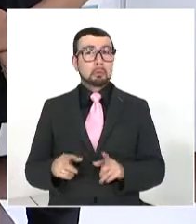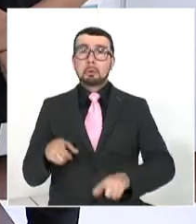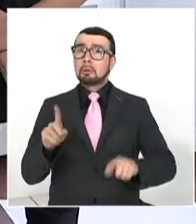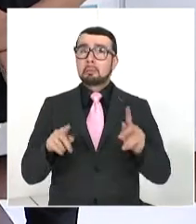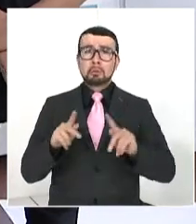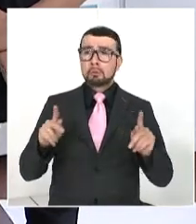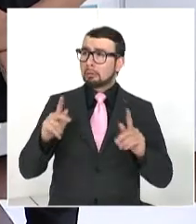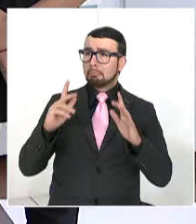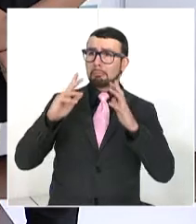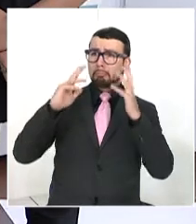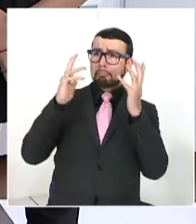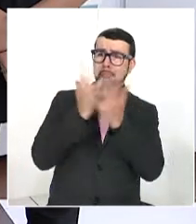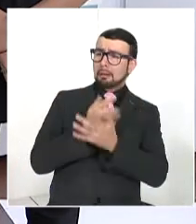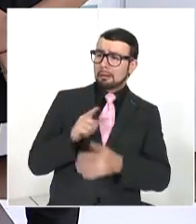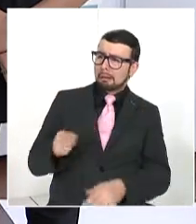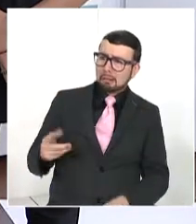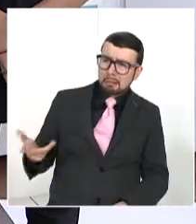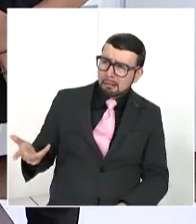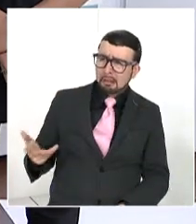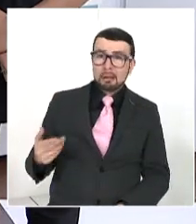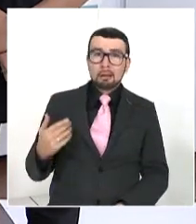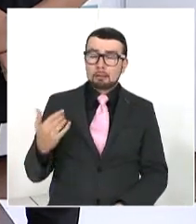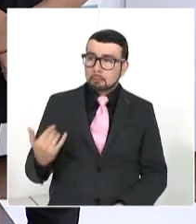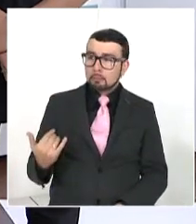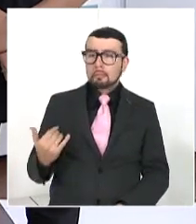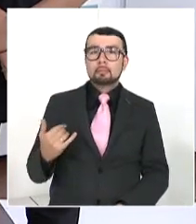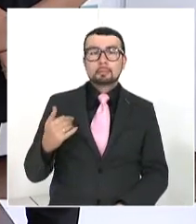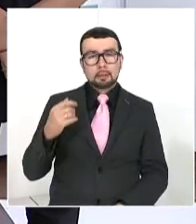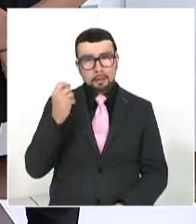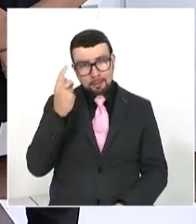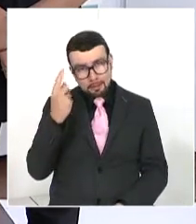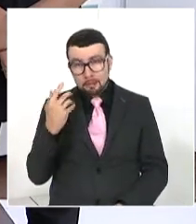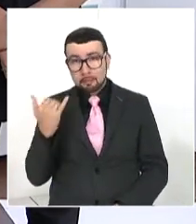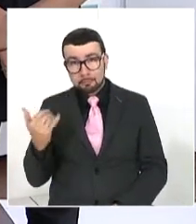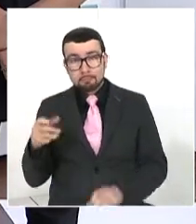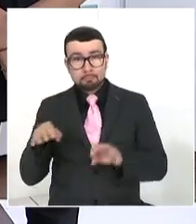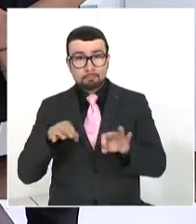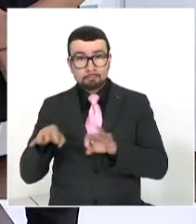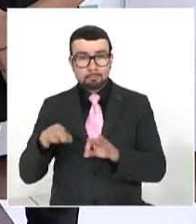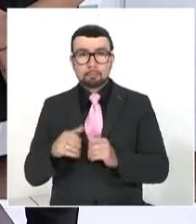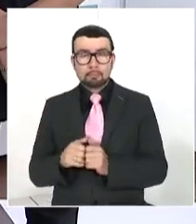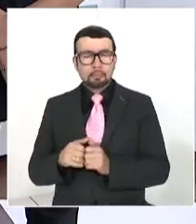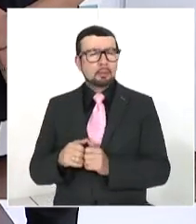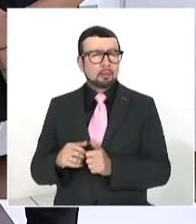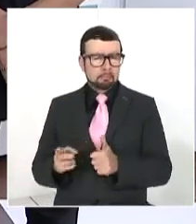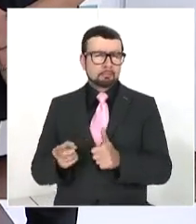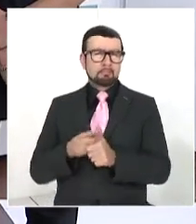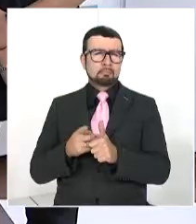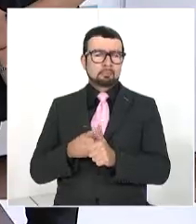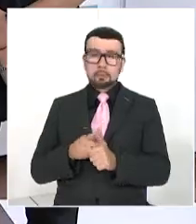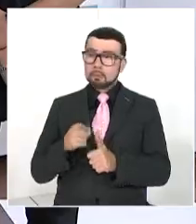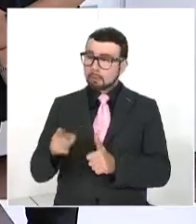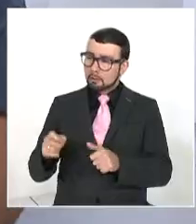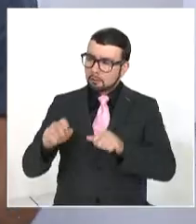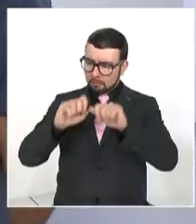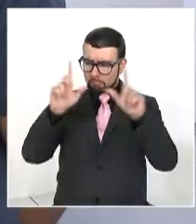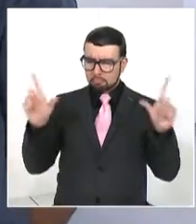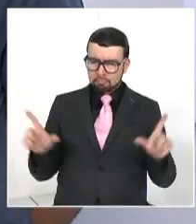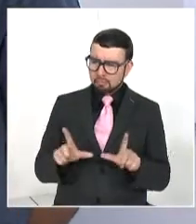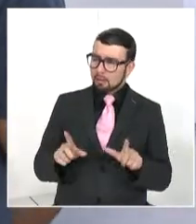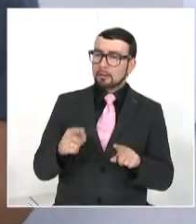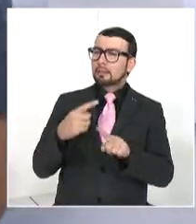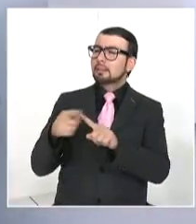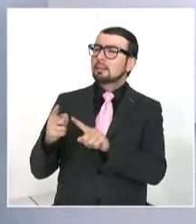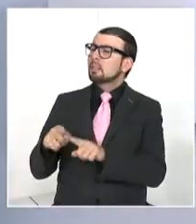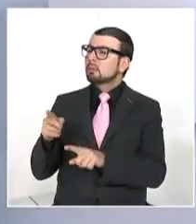han familiarizado bien con el tema del procedimiento terapéutico. Entonces, primero vamos a hablar del examen y hablemos de esas terapias, doctor